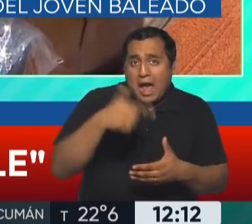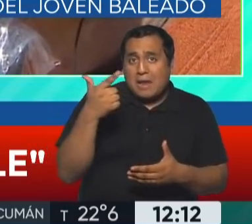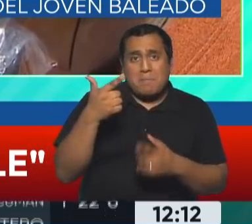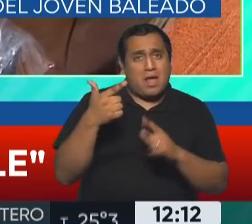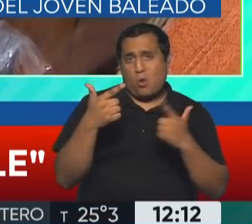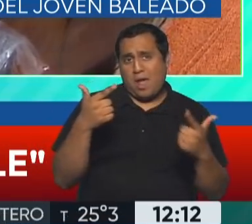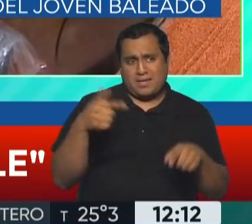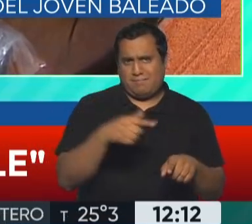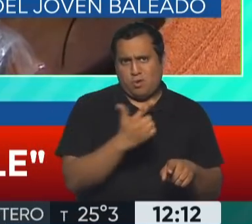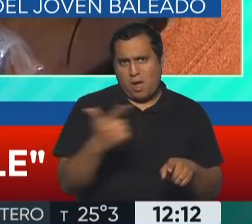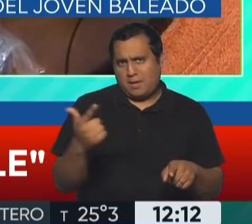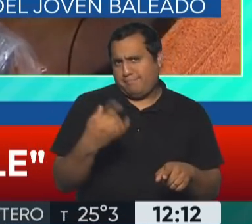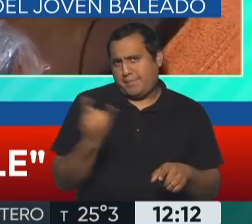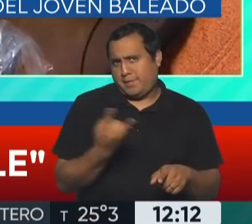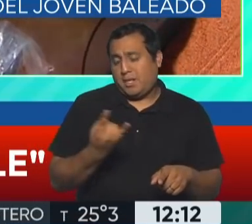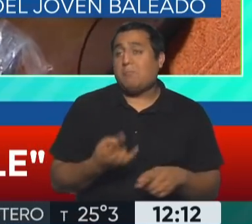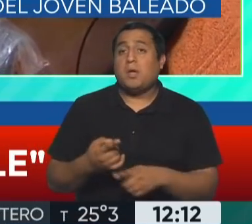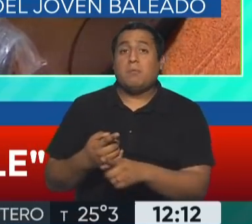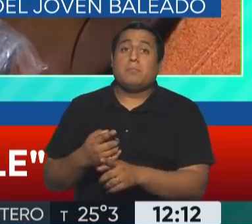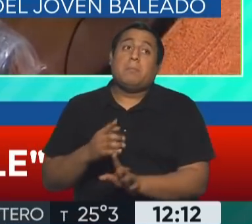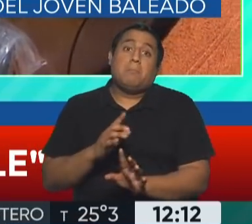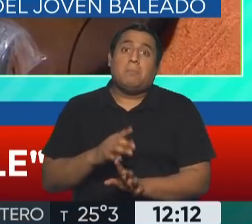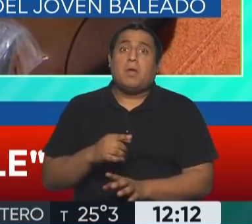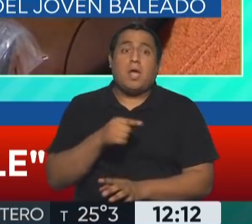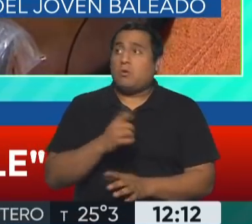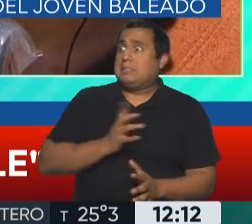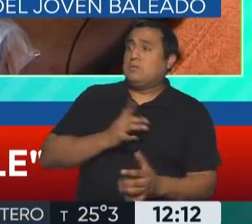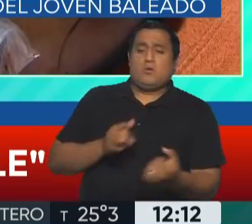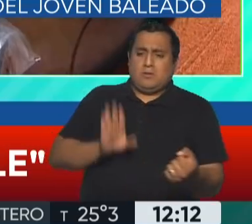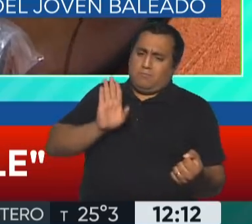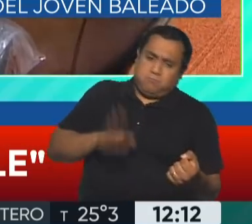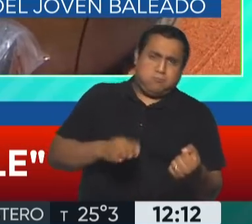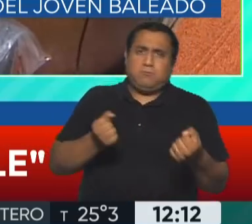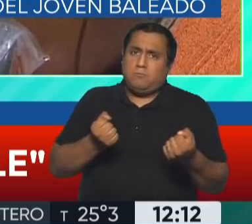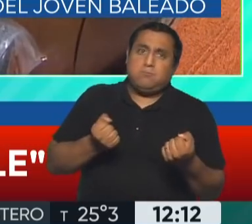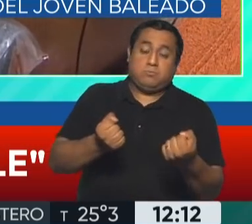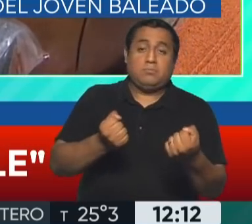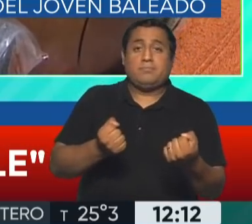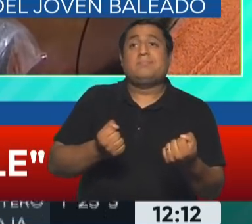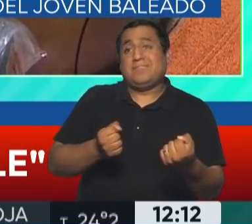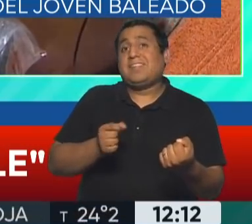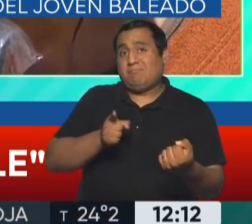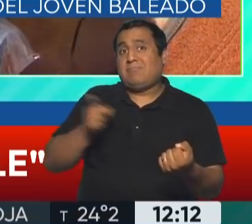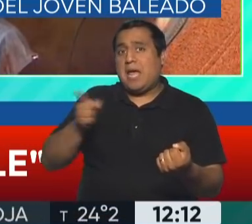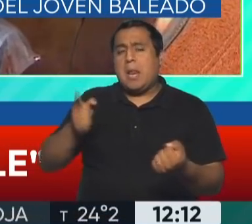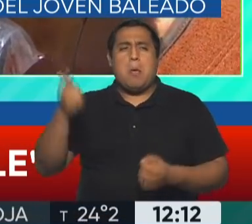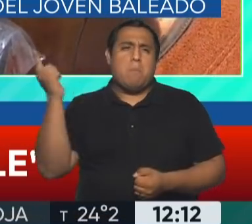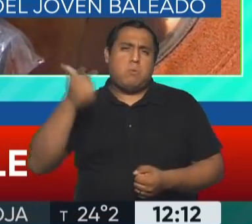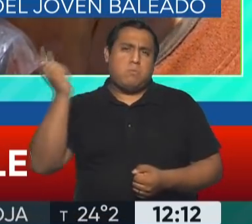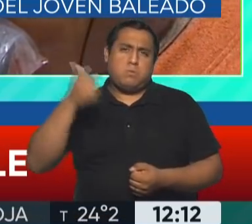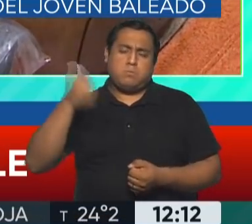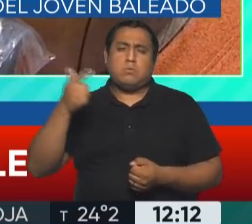nunca existió. Ellos al ver que la policía saca el arma se asustan y aceleran, y ahí fue en donde empezó la